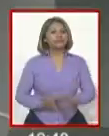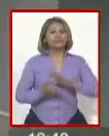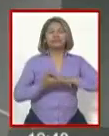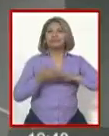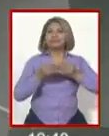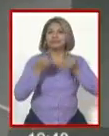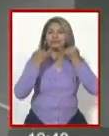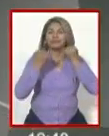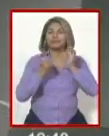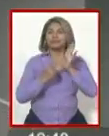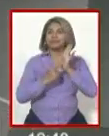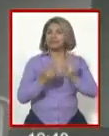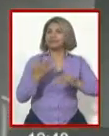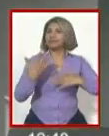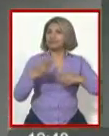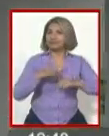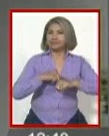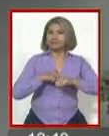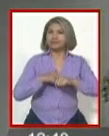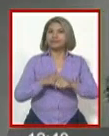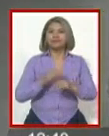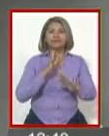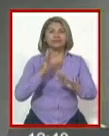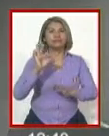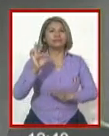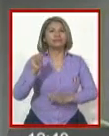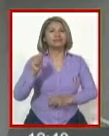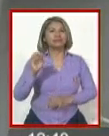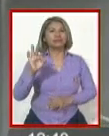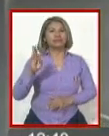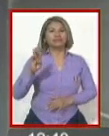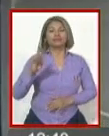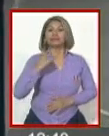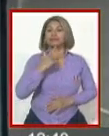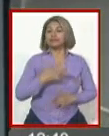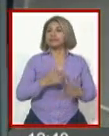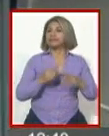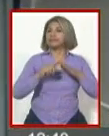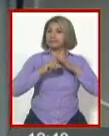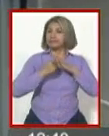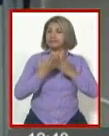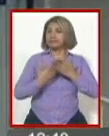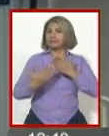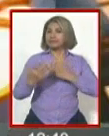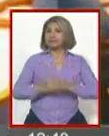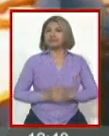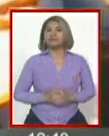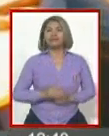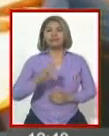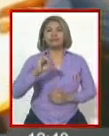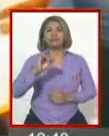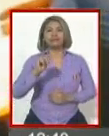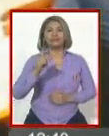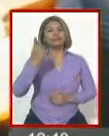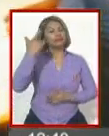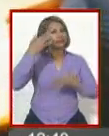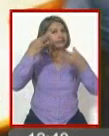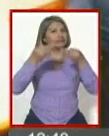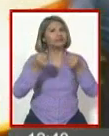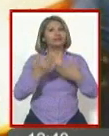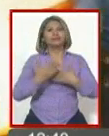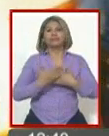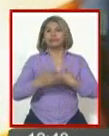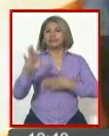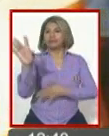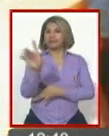Entre las informaciones que destacan la jornada, hablamos de la AFP Previsión, que inicia arbitraje ante el CIAD, y esto para definir la